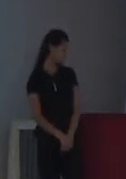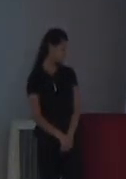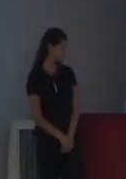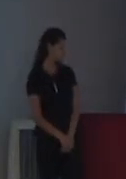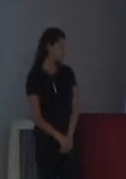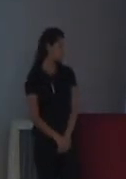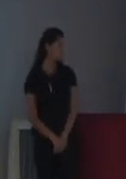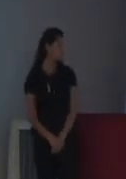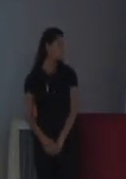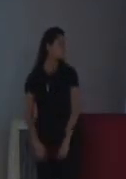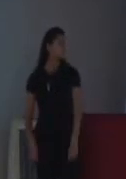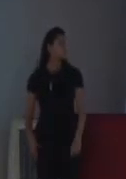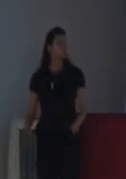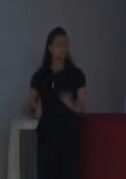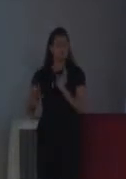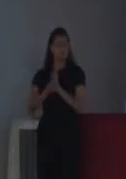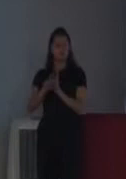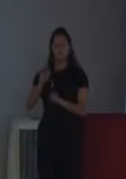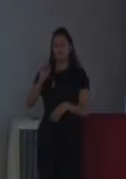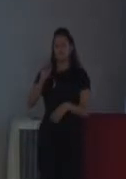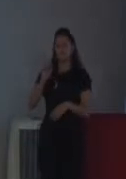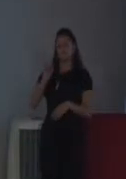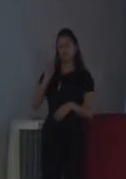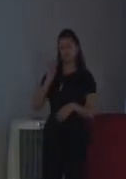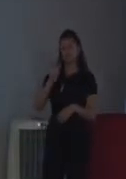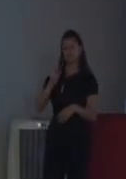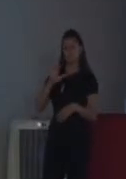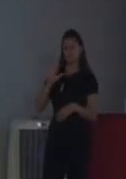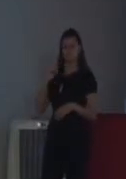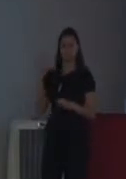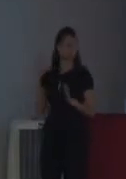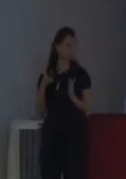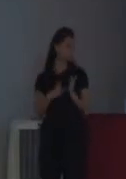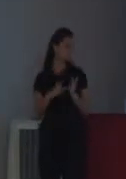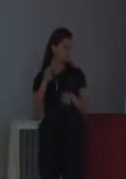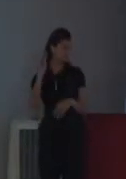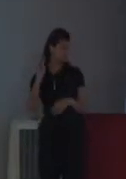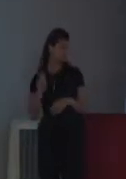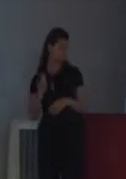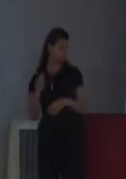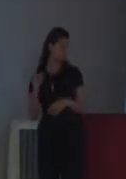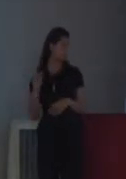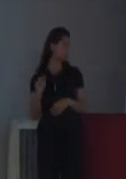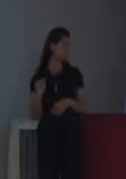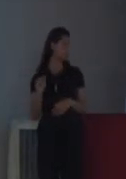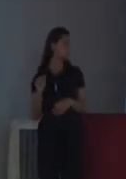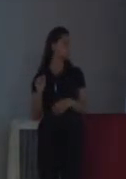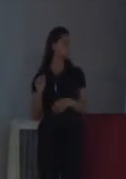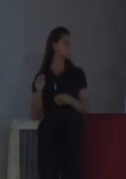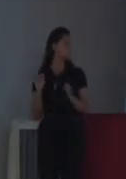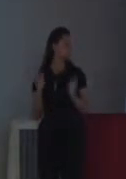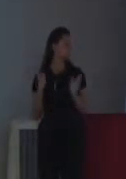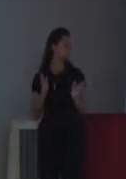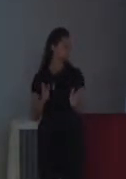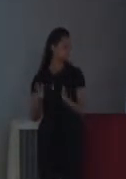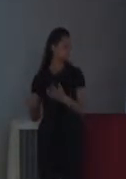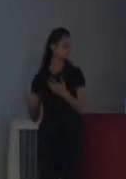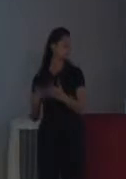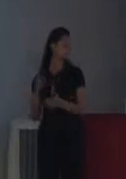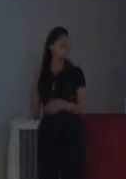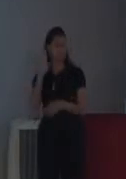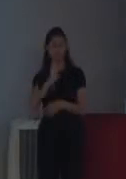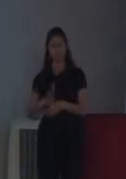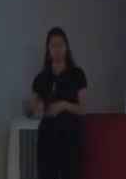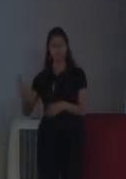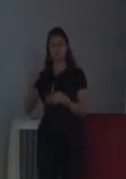La ley 1145 de 2007, por medio de la cual se organiza el Sistema Nacional de